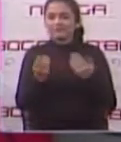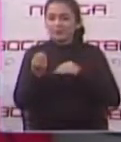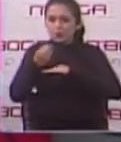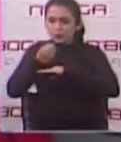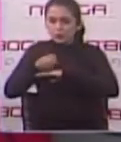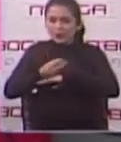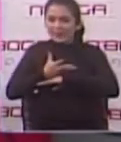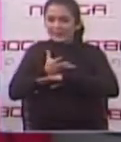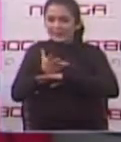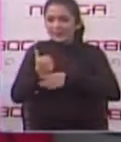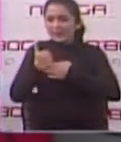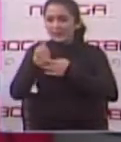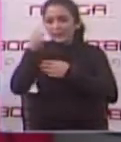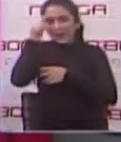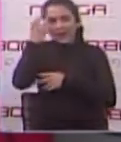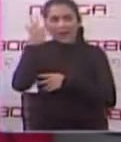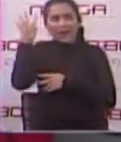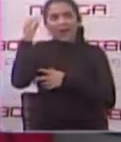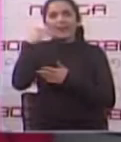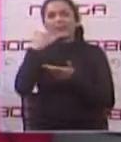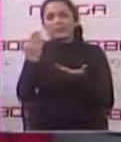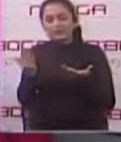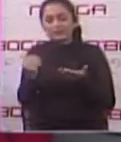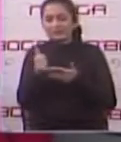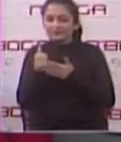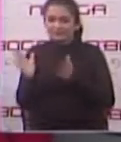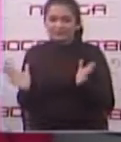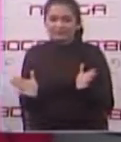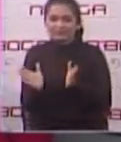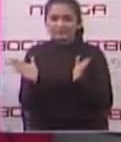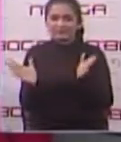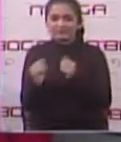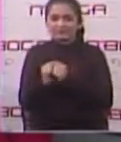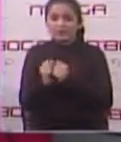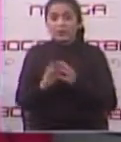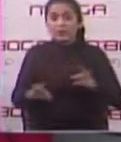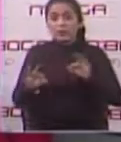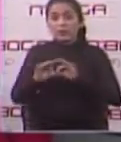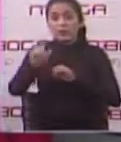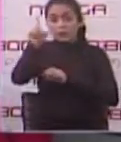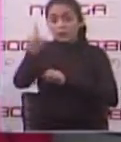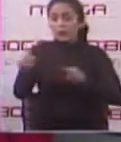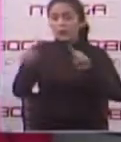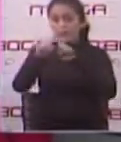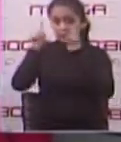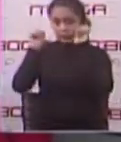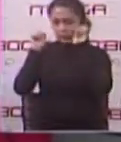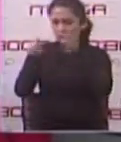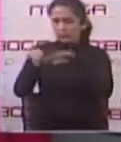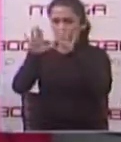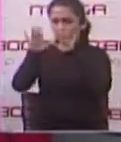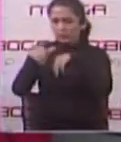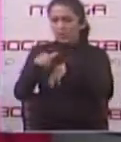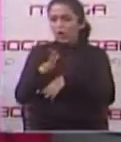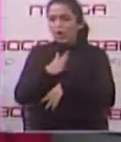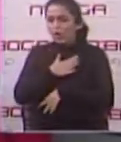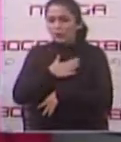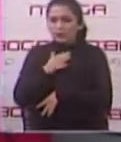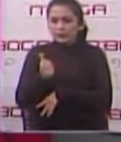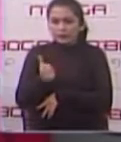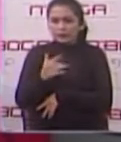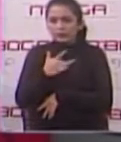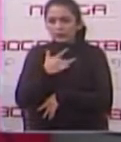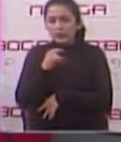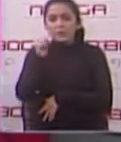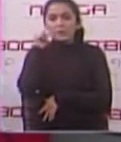importante que el coach de ventas ofrezca propuestas y haga preguntas a los responsables de ventas. De esta forma ellos encontrarán sus